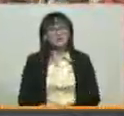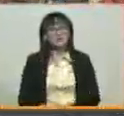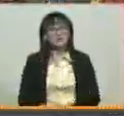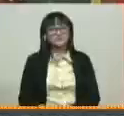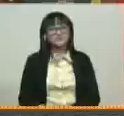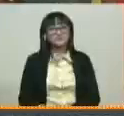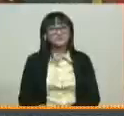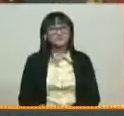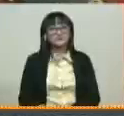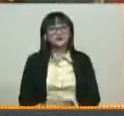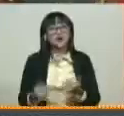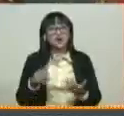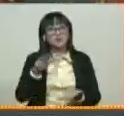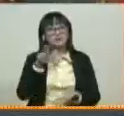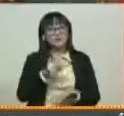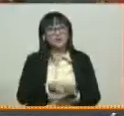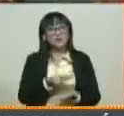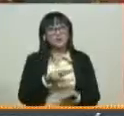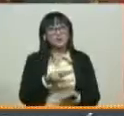Y voy a aprobar